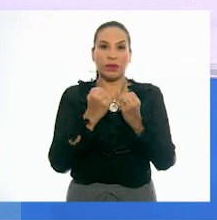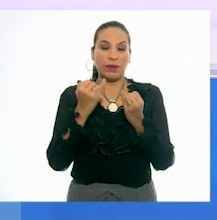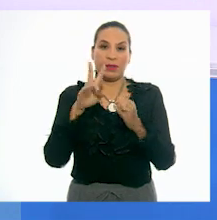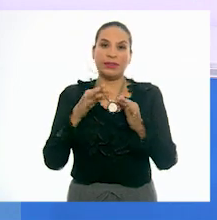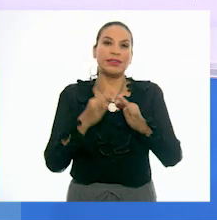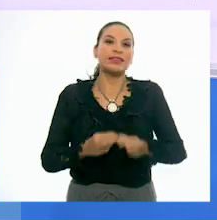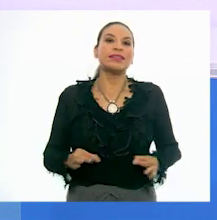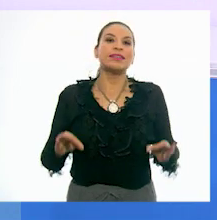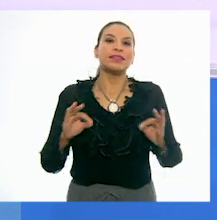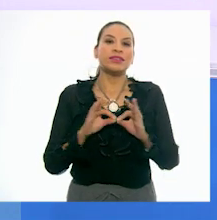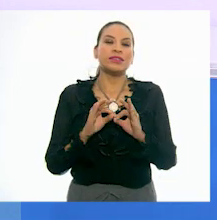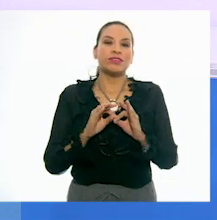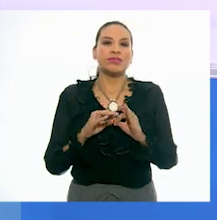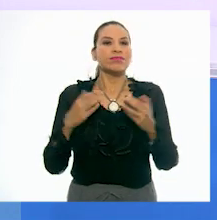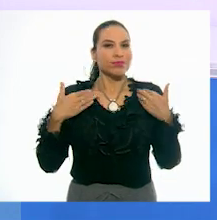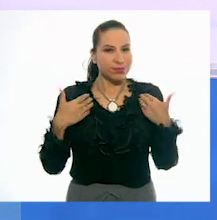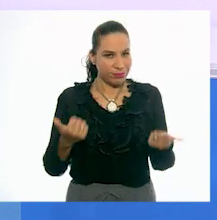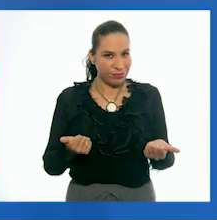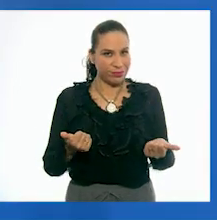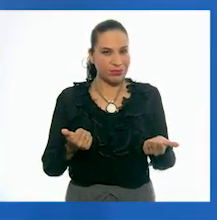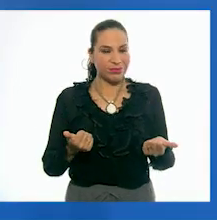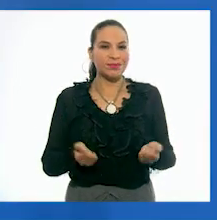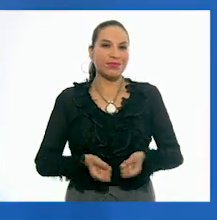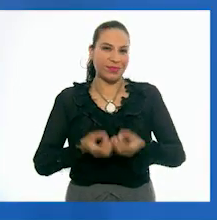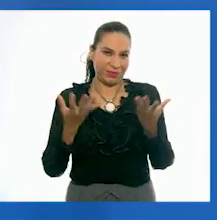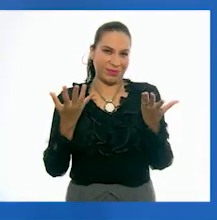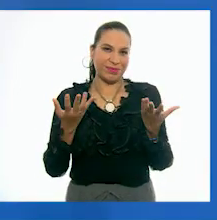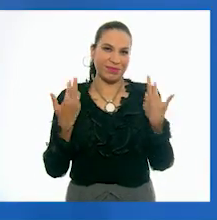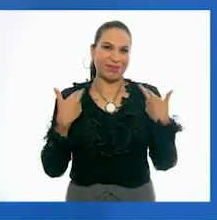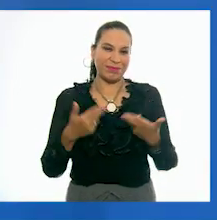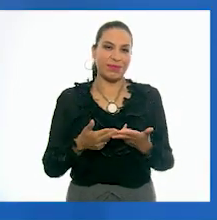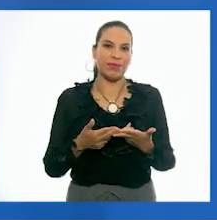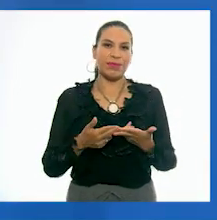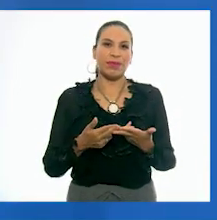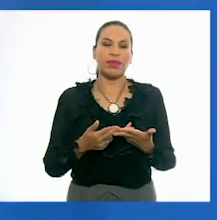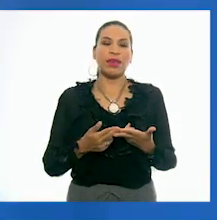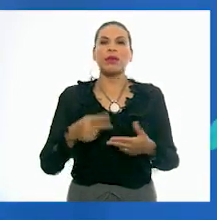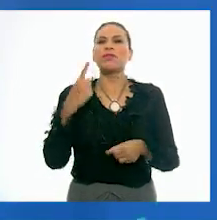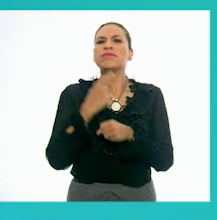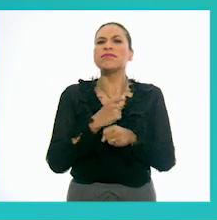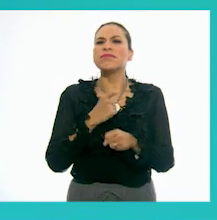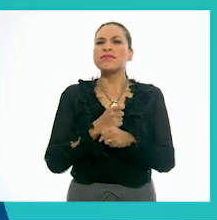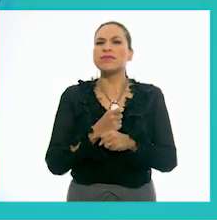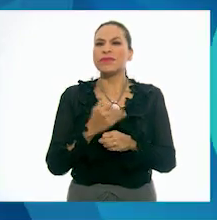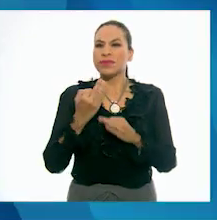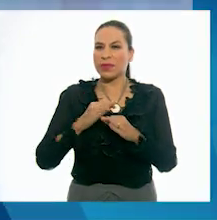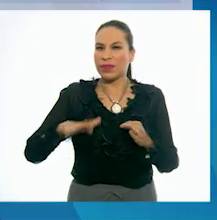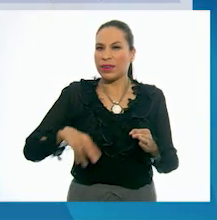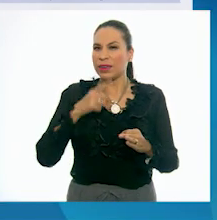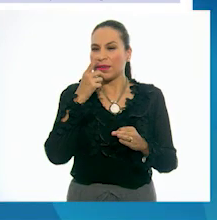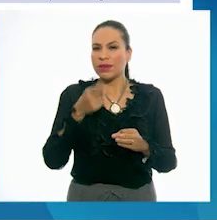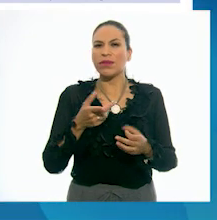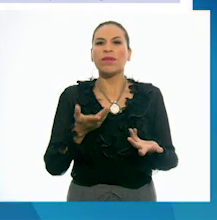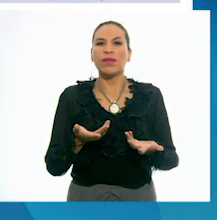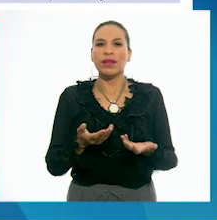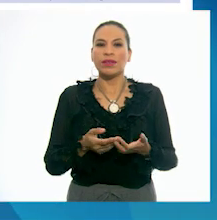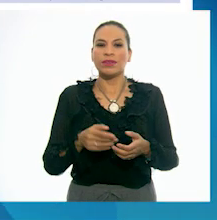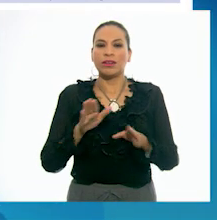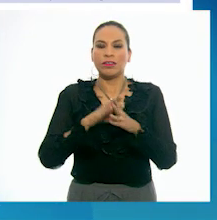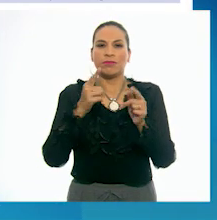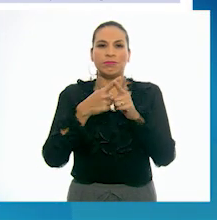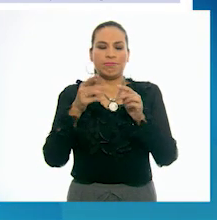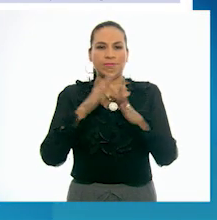muy importante comprenderlas. Claro que sí, maestra. La primera, como ya lo decía, fue la